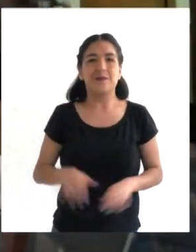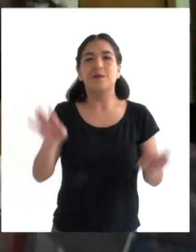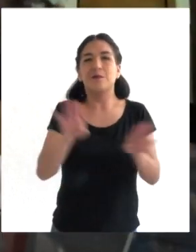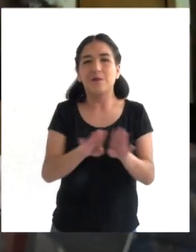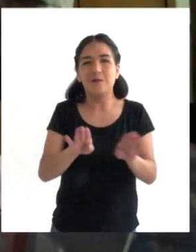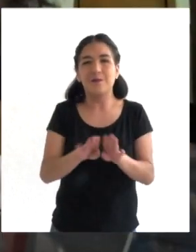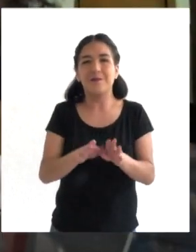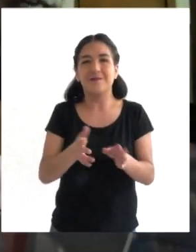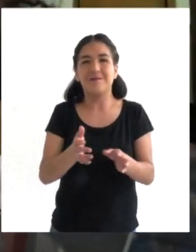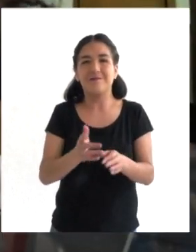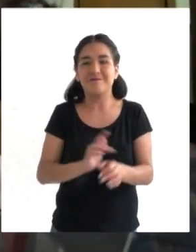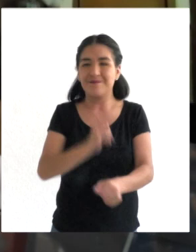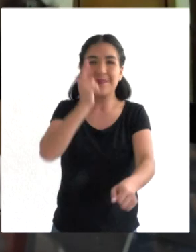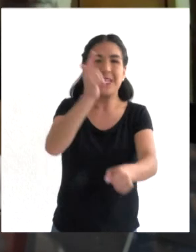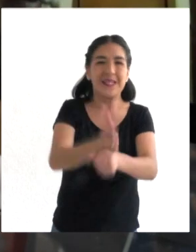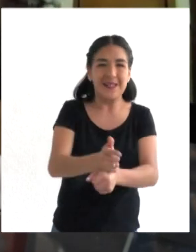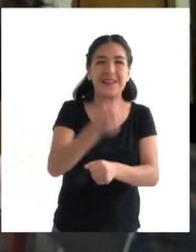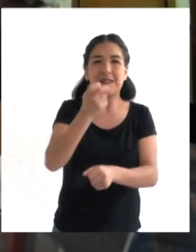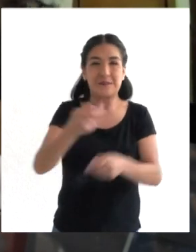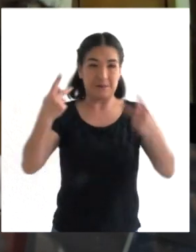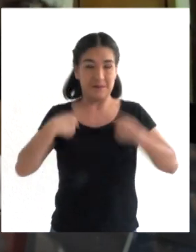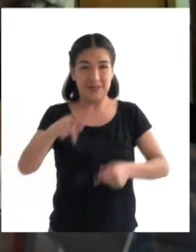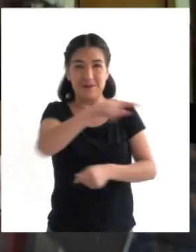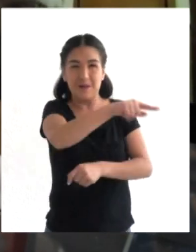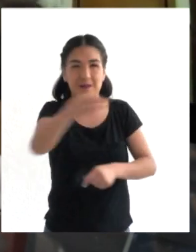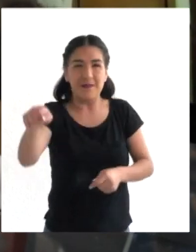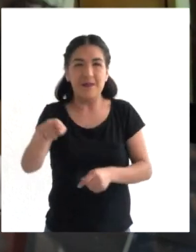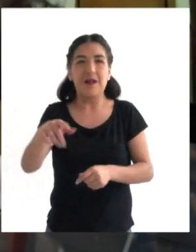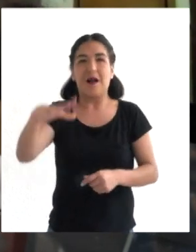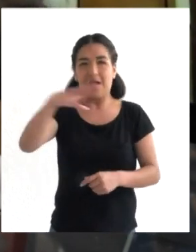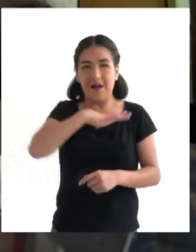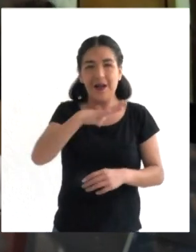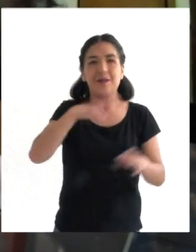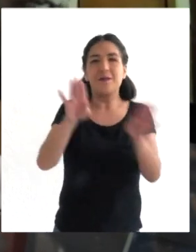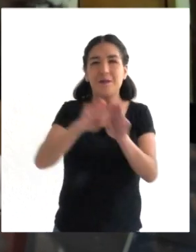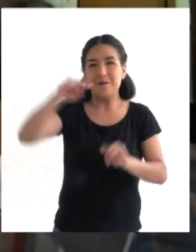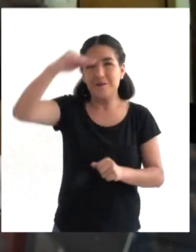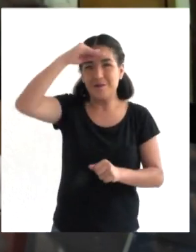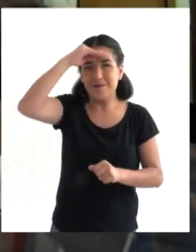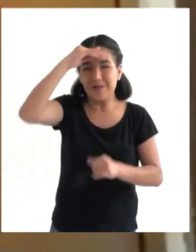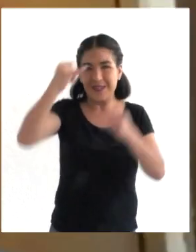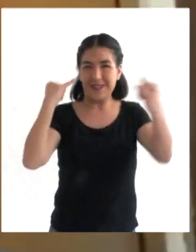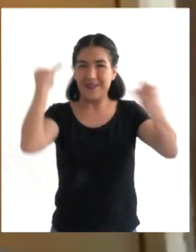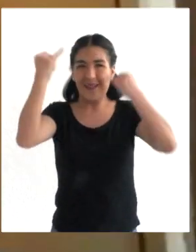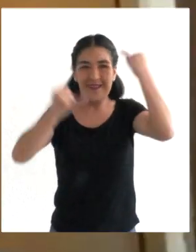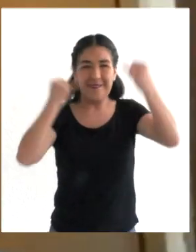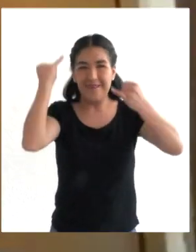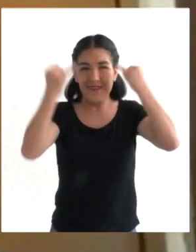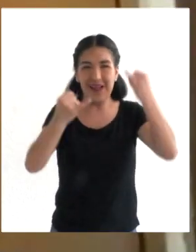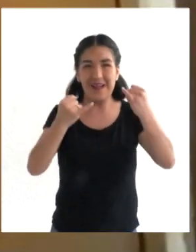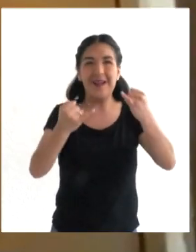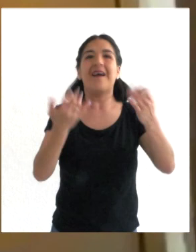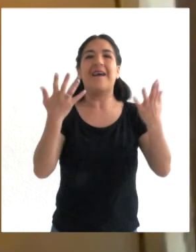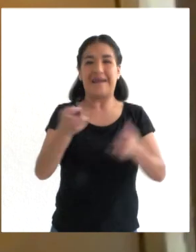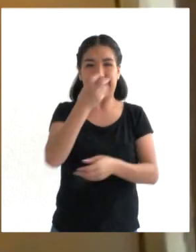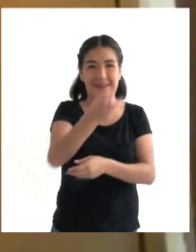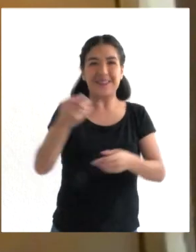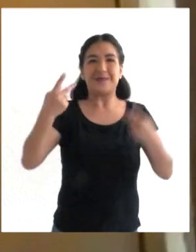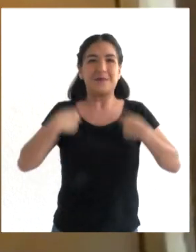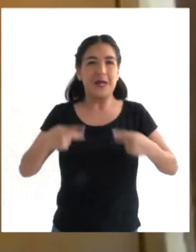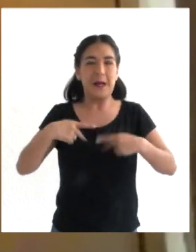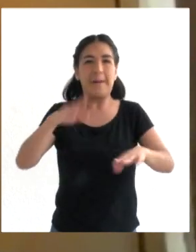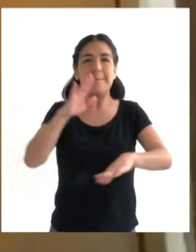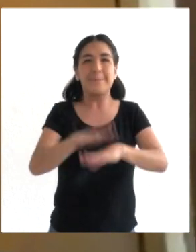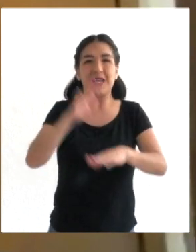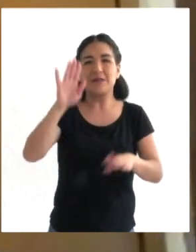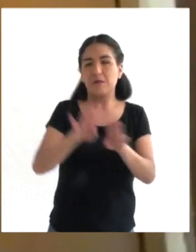tratan de identificar aquellas personas que tienen pensamiento creativo, aquellas personas que son un poco